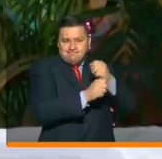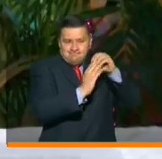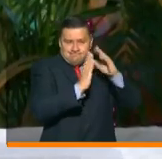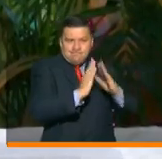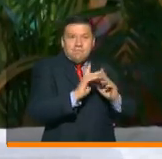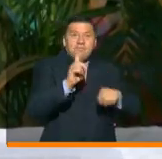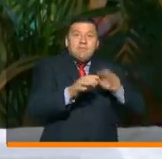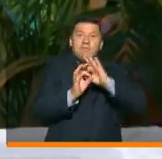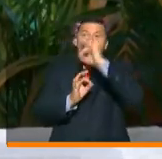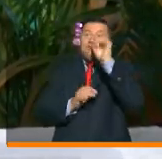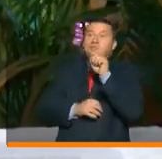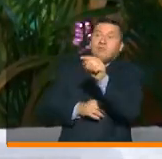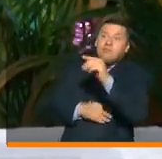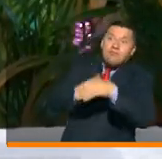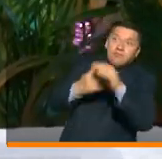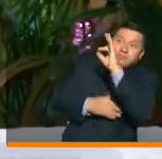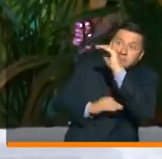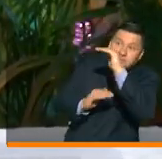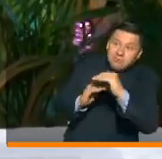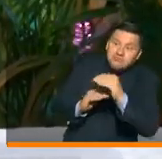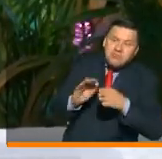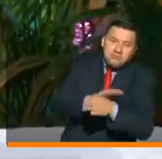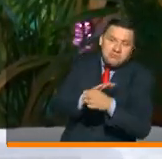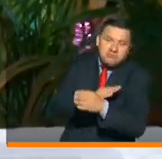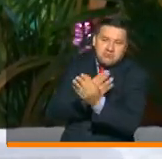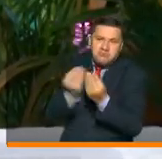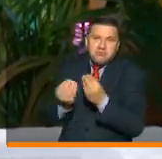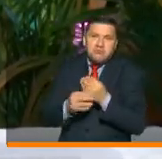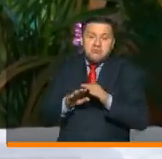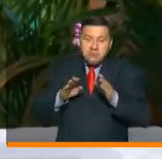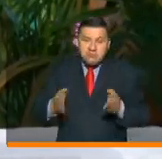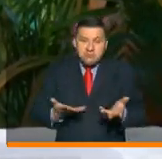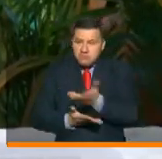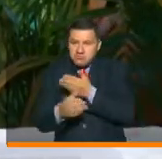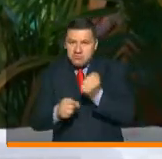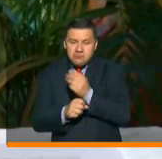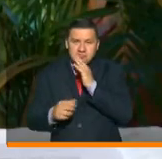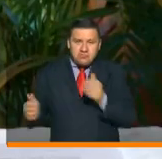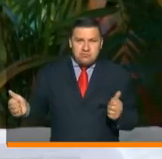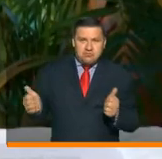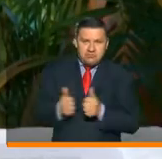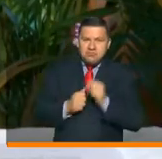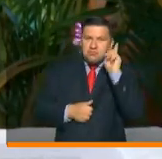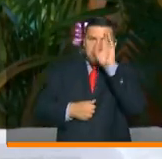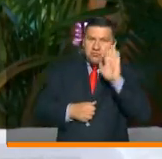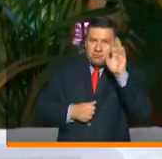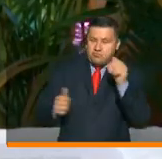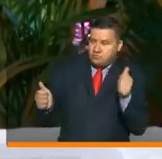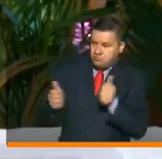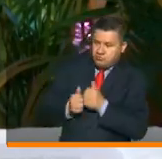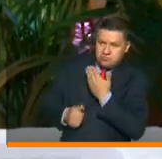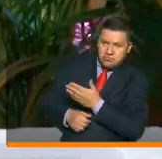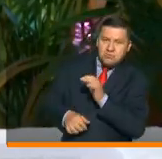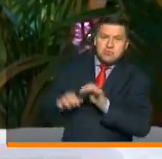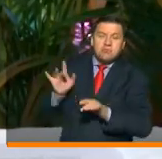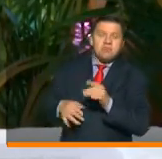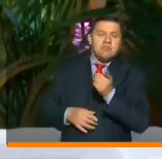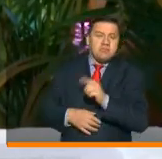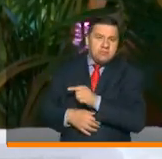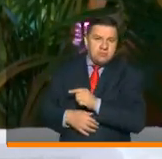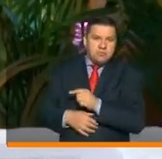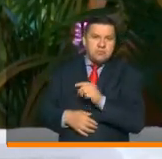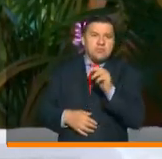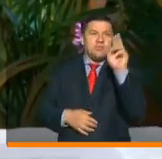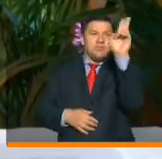demás regiones del país seguimos avanzando. Y hoy tuvimos una mesa de trabajo importante, aquí nos acompañan los gobernadores, estuvimos con las secretarías